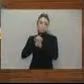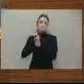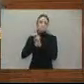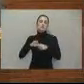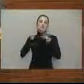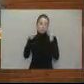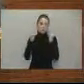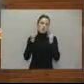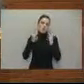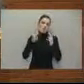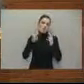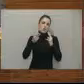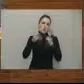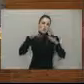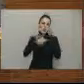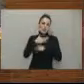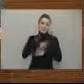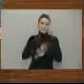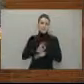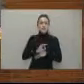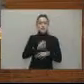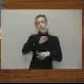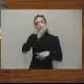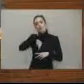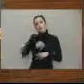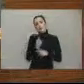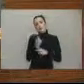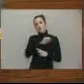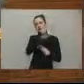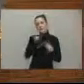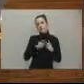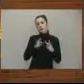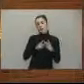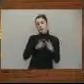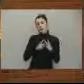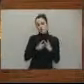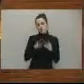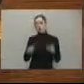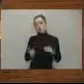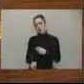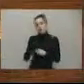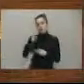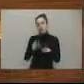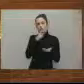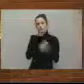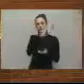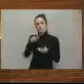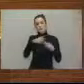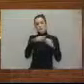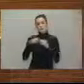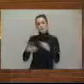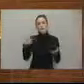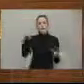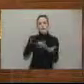público. En la misma línea, la otra reclamación que es recurrente por parte de los viajeros y los usuarios